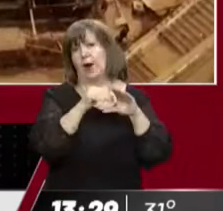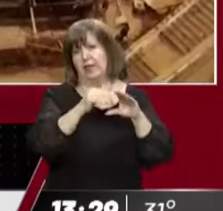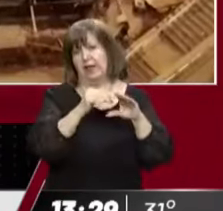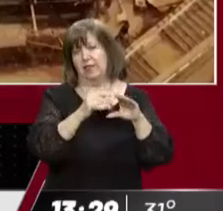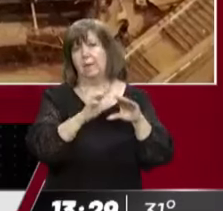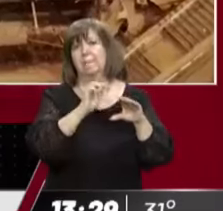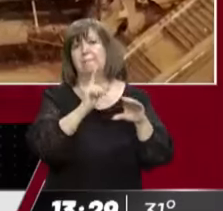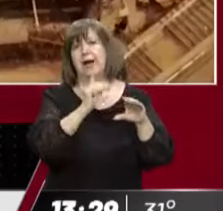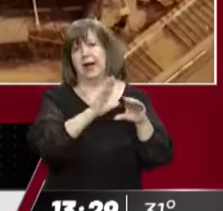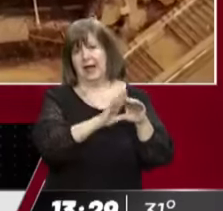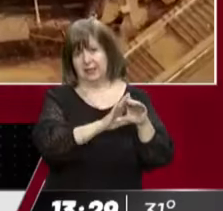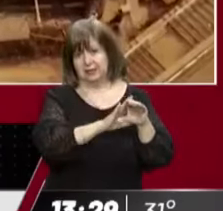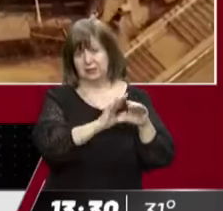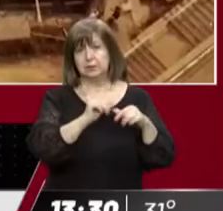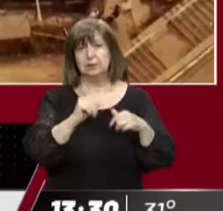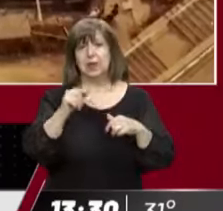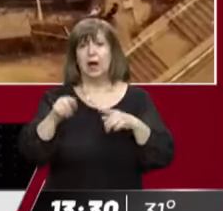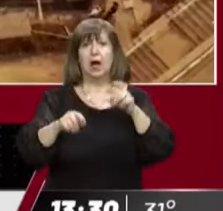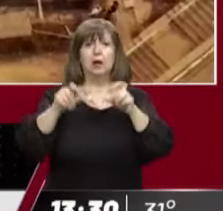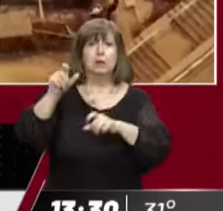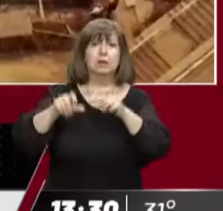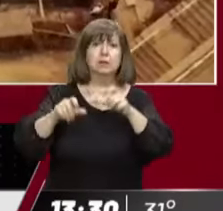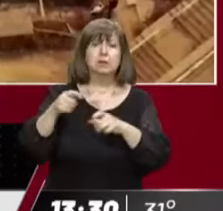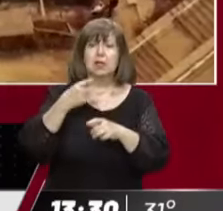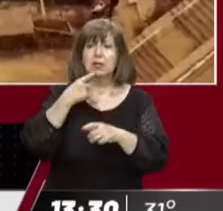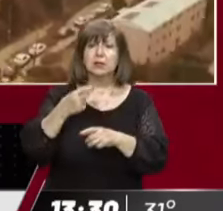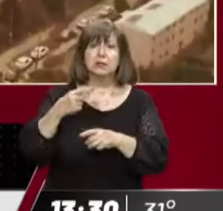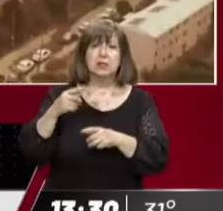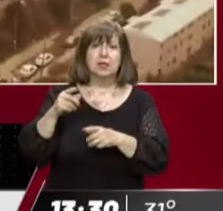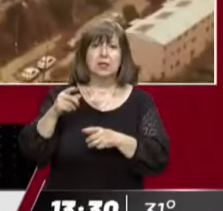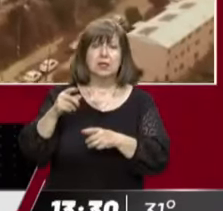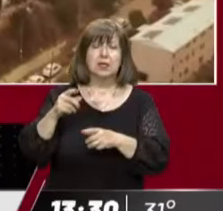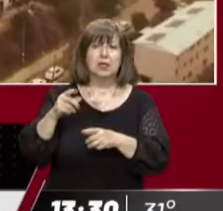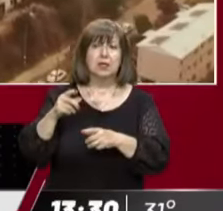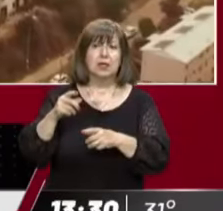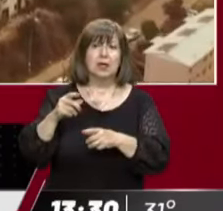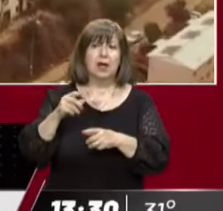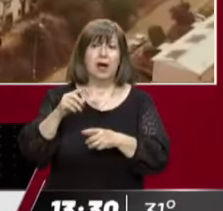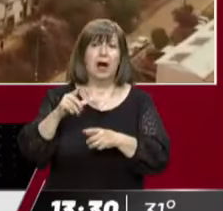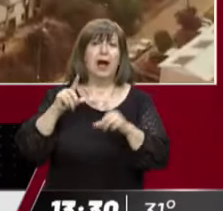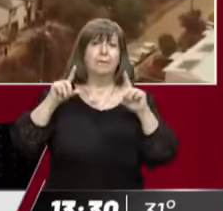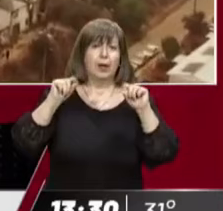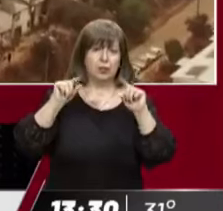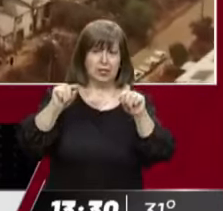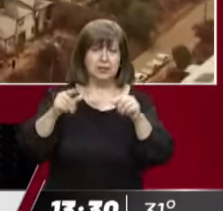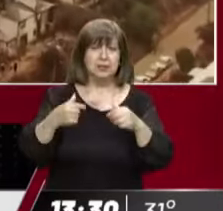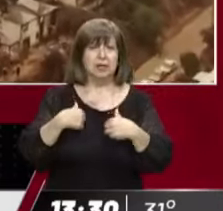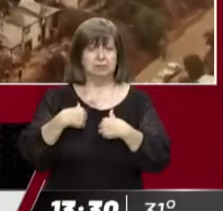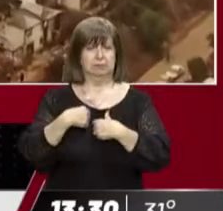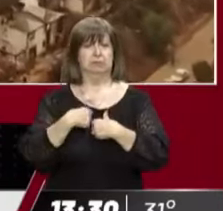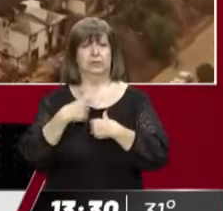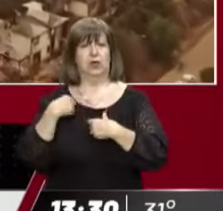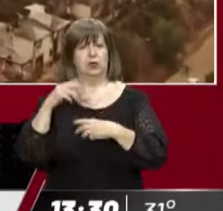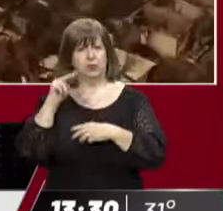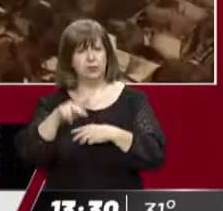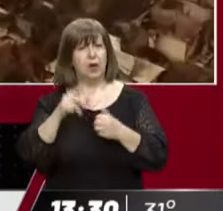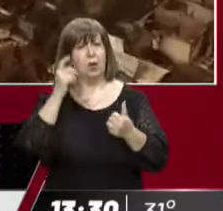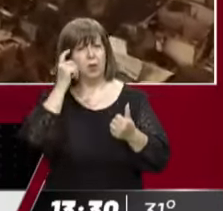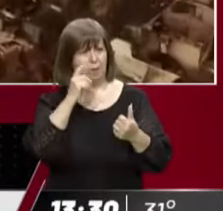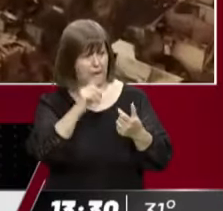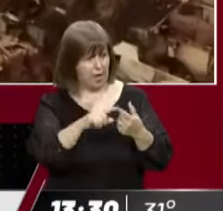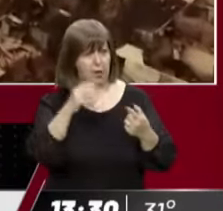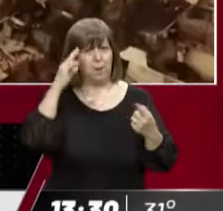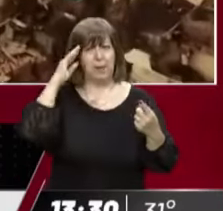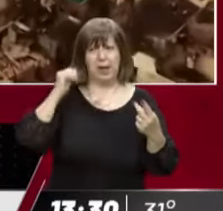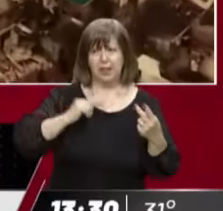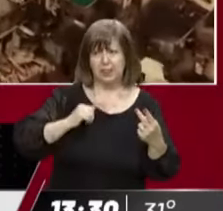muchas críticas a cómo está trabajando el gobierno, pero lo que nosotros vemos de afuera es que hay mucha gente trabajando, bomberos,